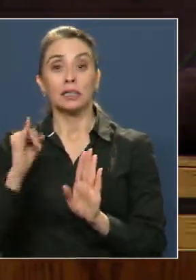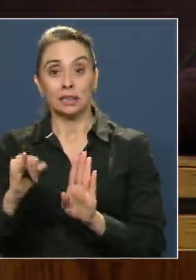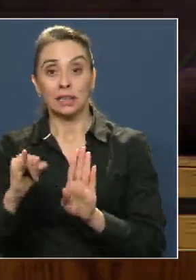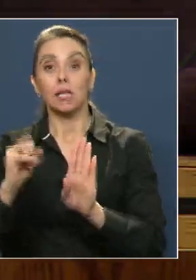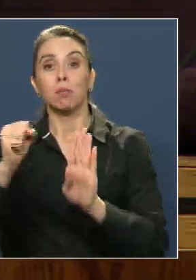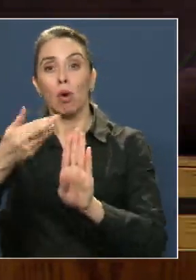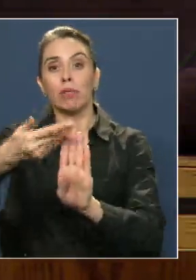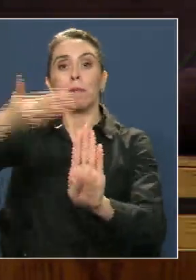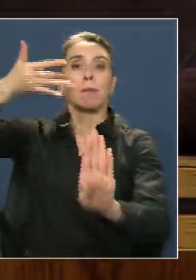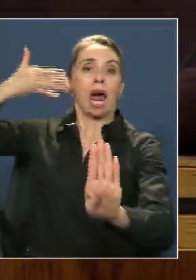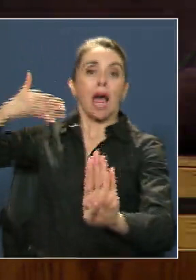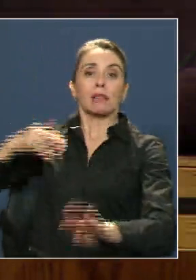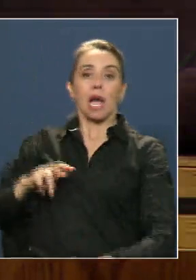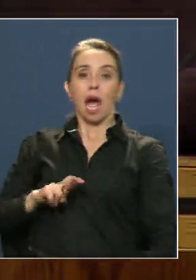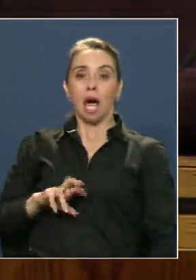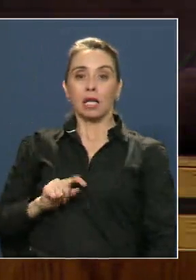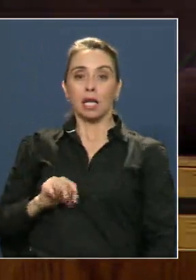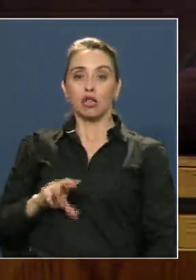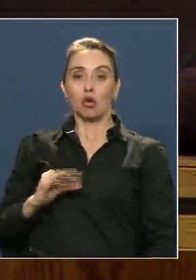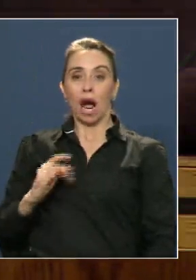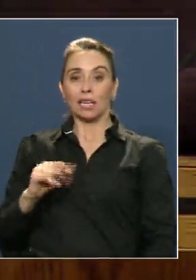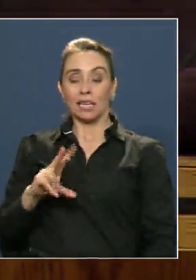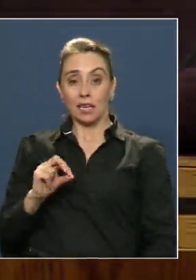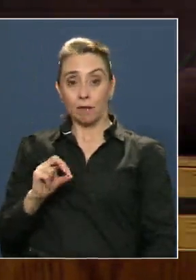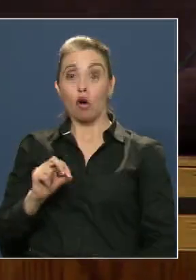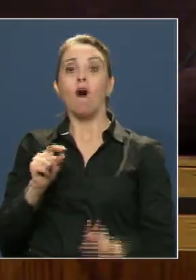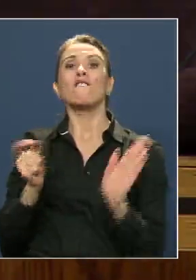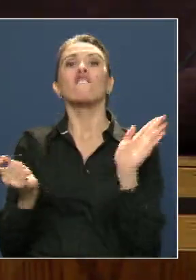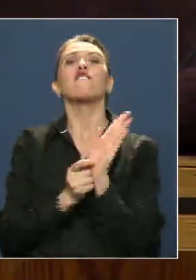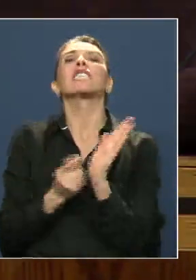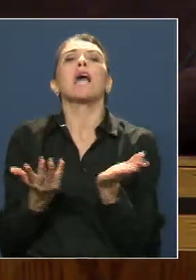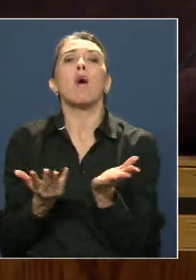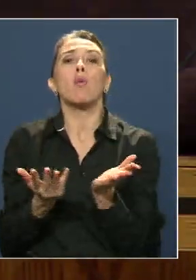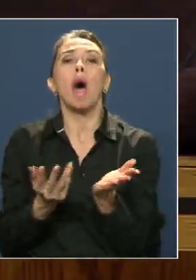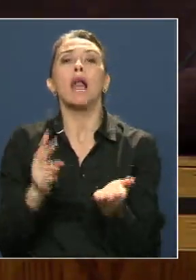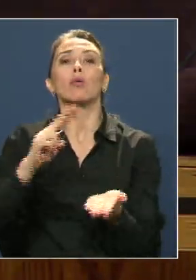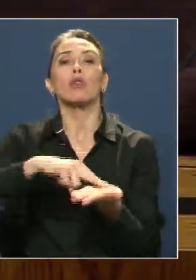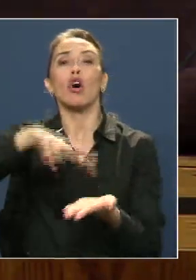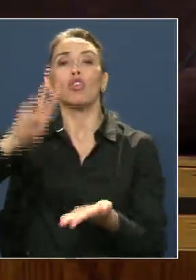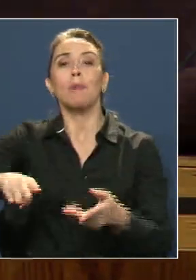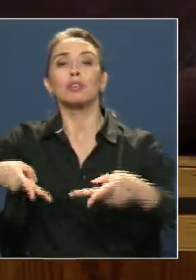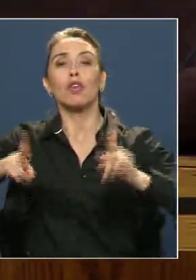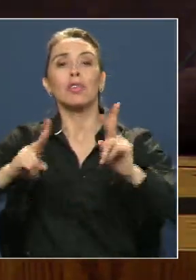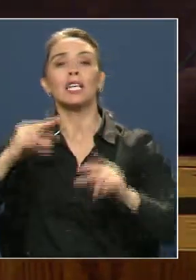retroactivo a partir de la fecha de dictación de la Convención de los